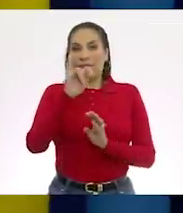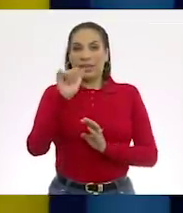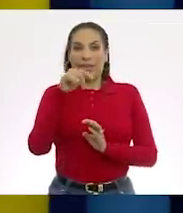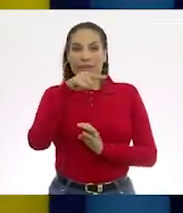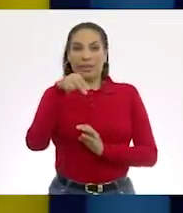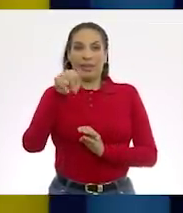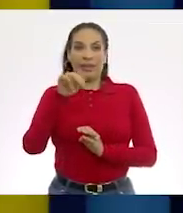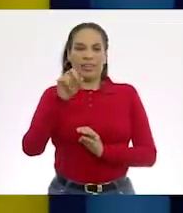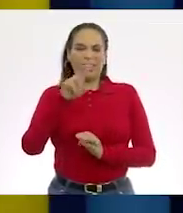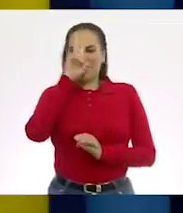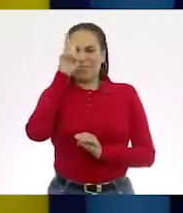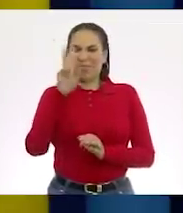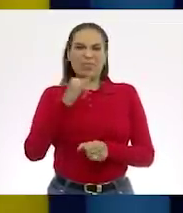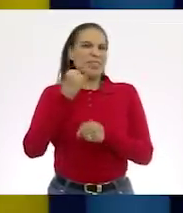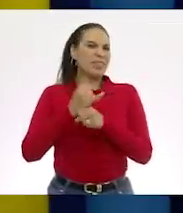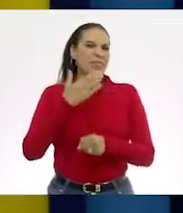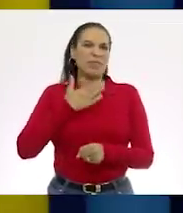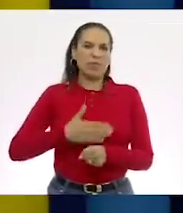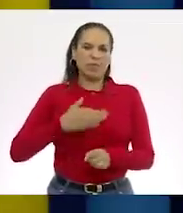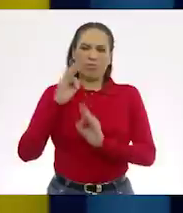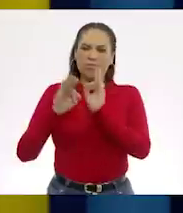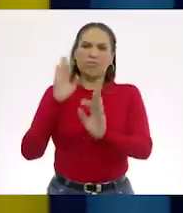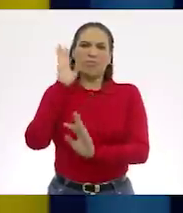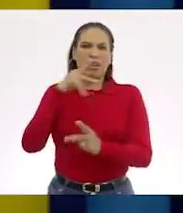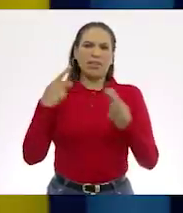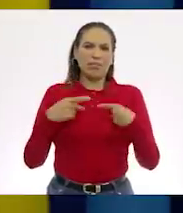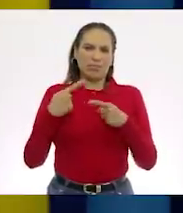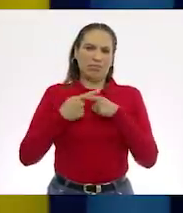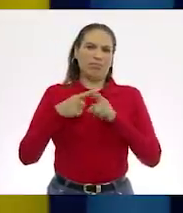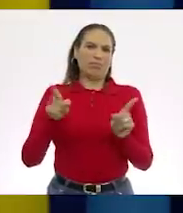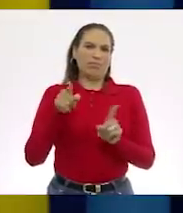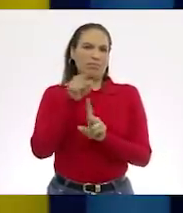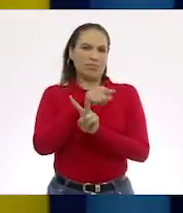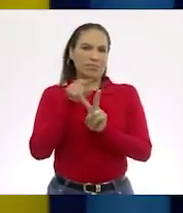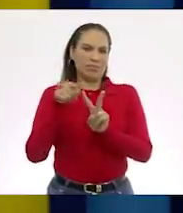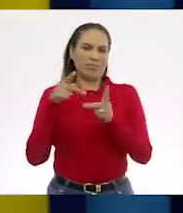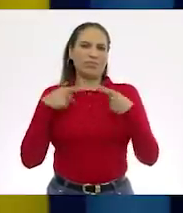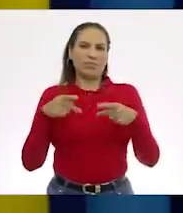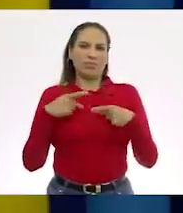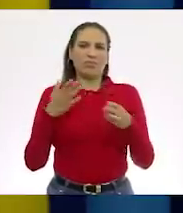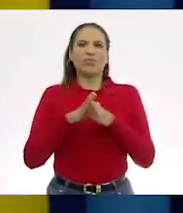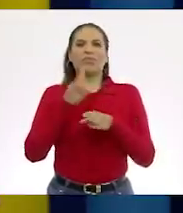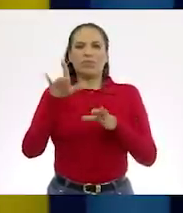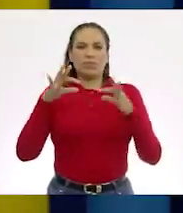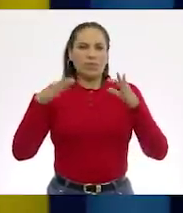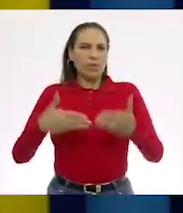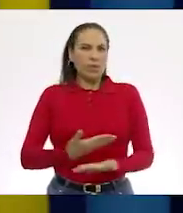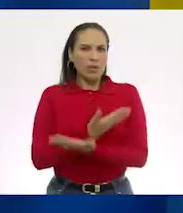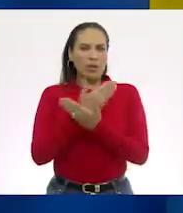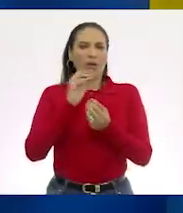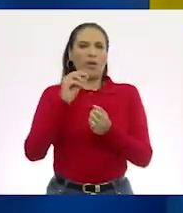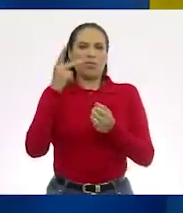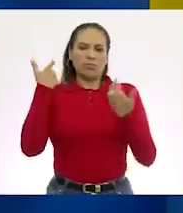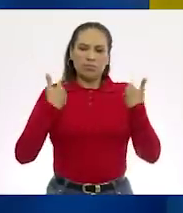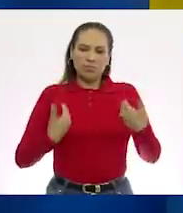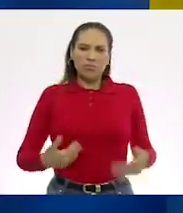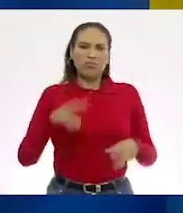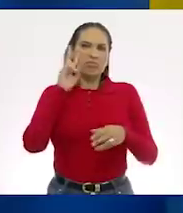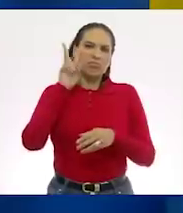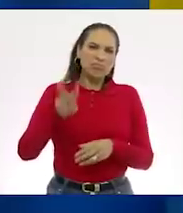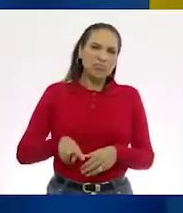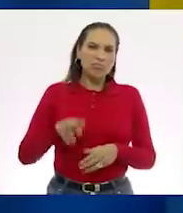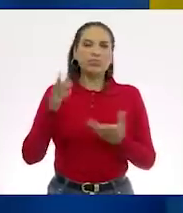Nadia es injusta, porque trata mal a las personas que son diferentes a ella por su origen y apariencia. Así